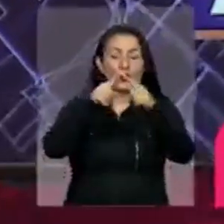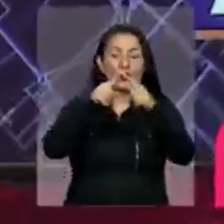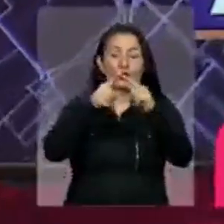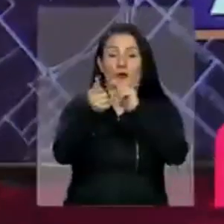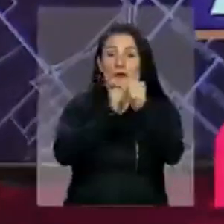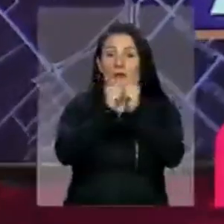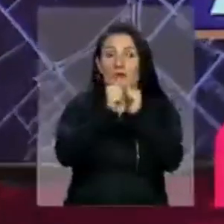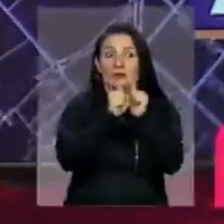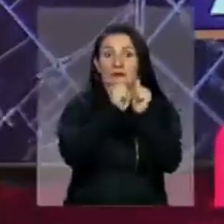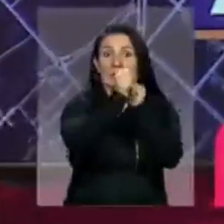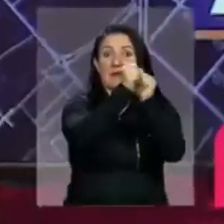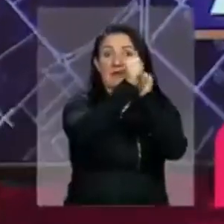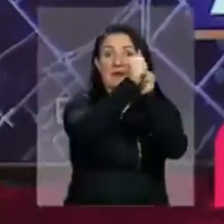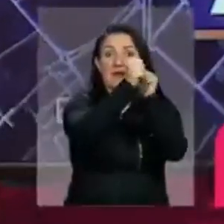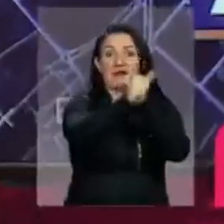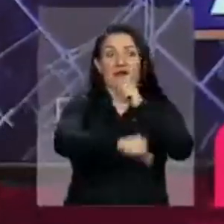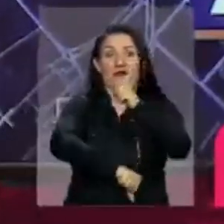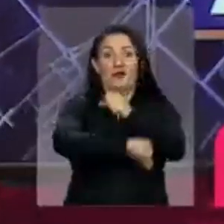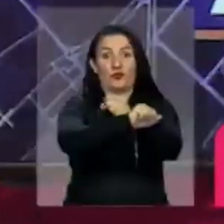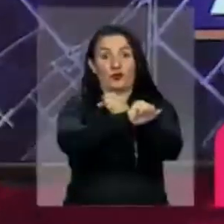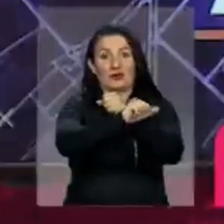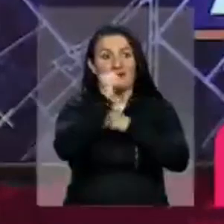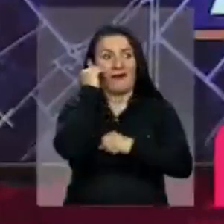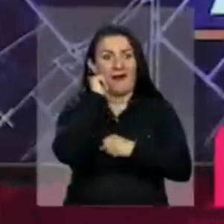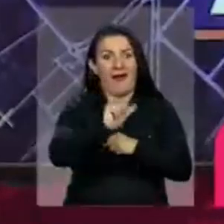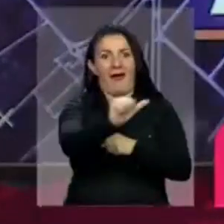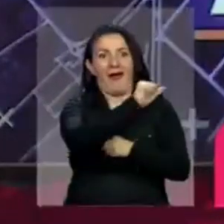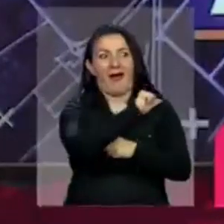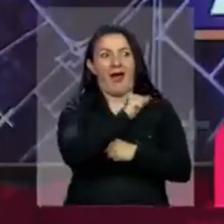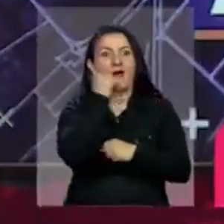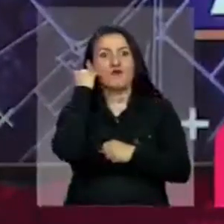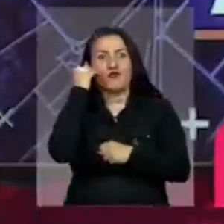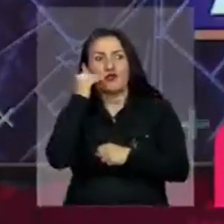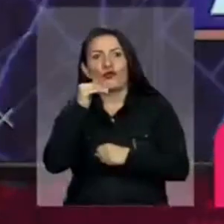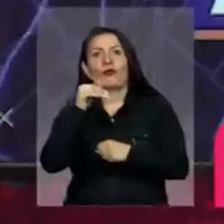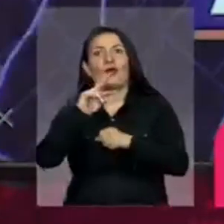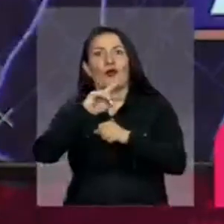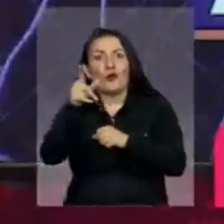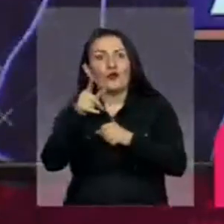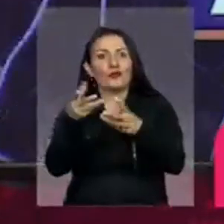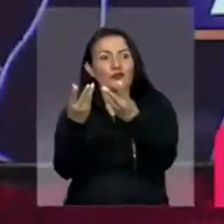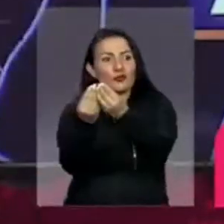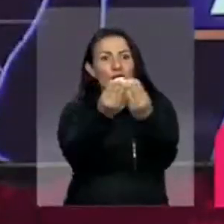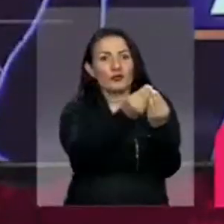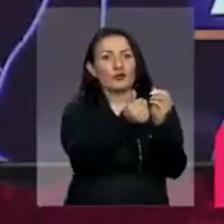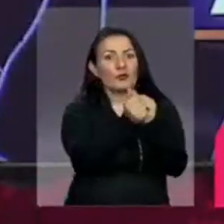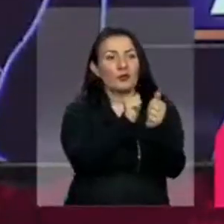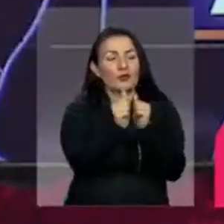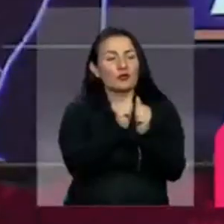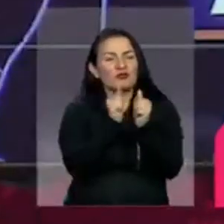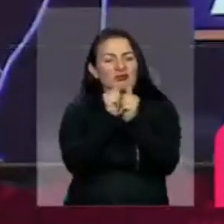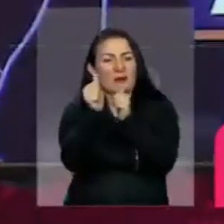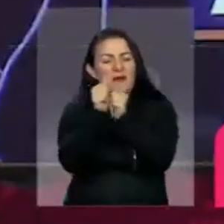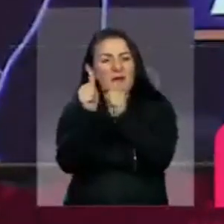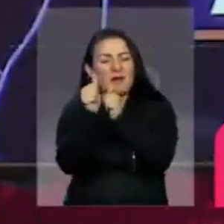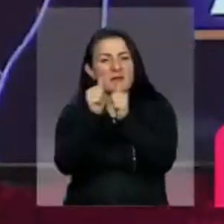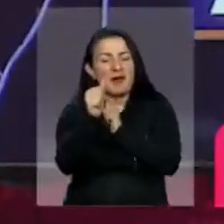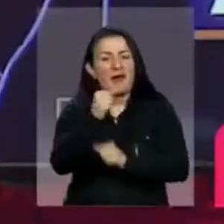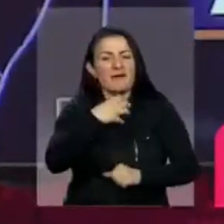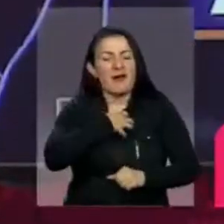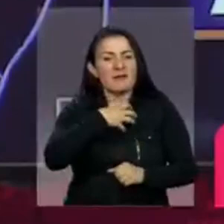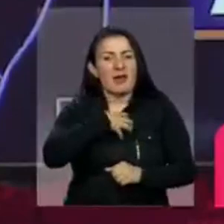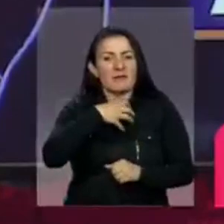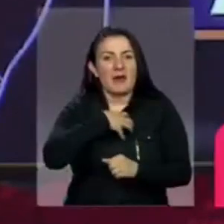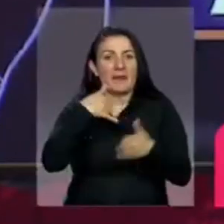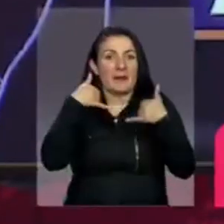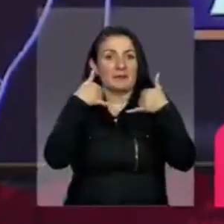consiguiendo nuestras futbolistas y nuestras deportistas, porque obviamente no es solo el fútbol, pero también tenemos otro lado